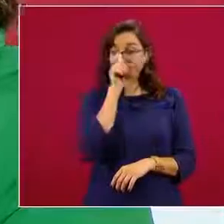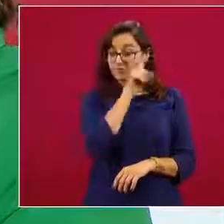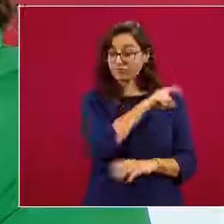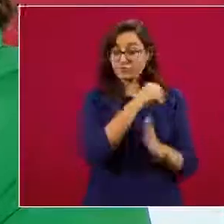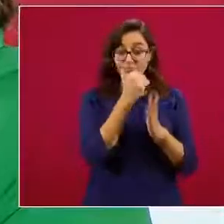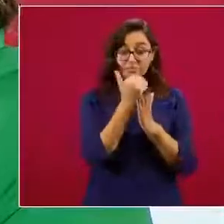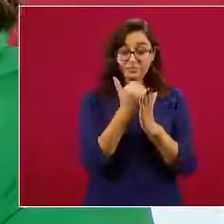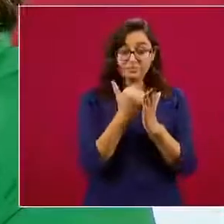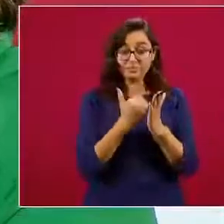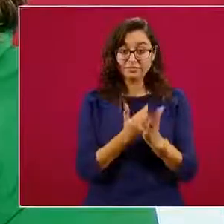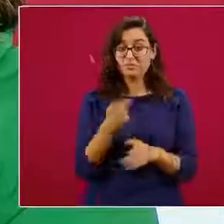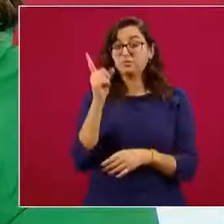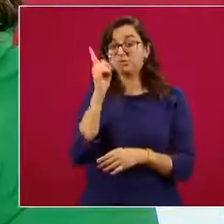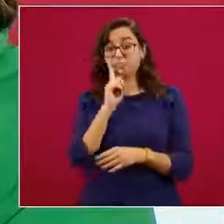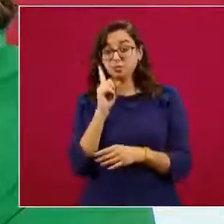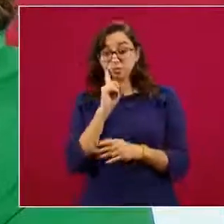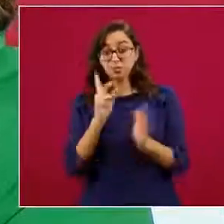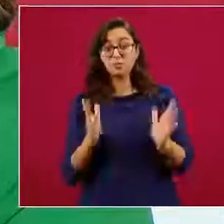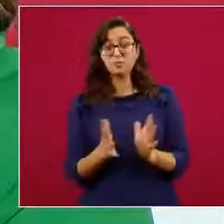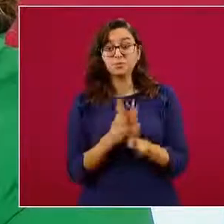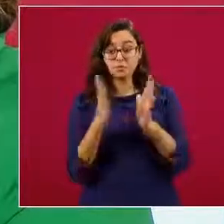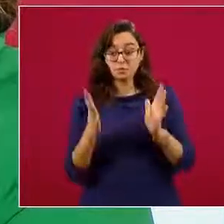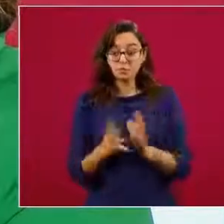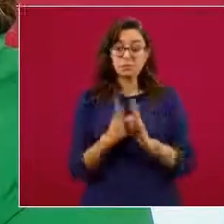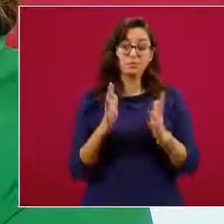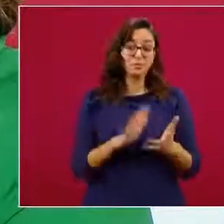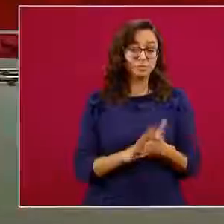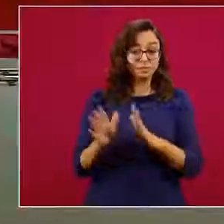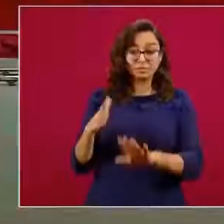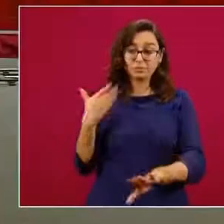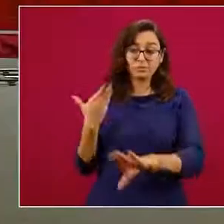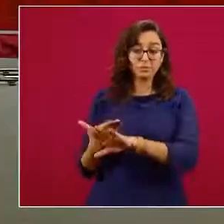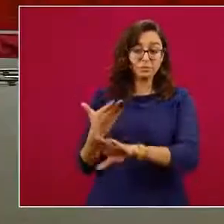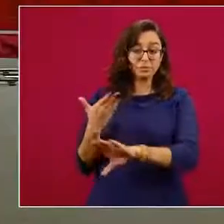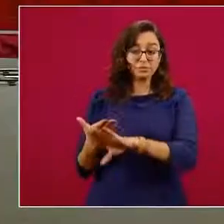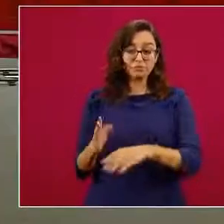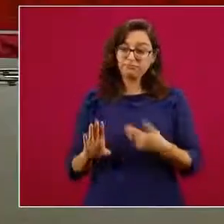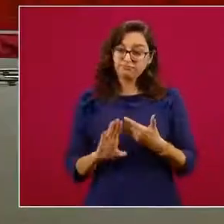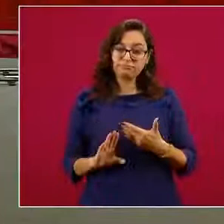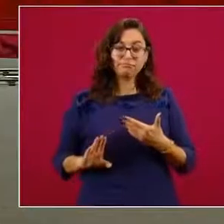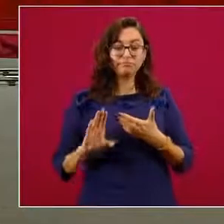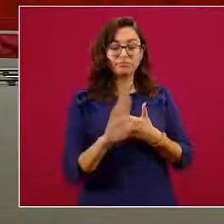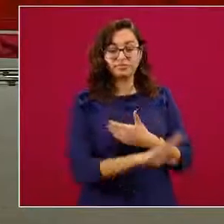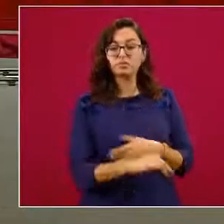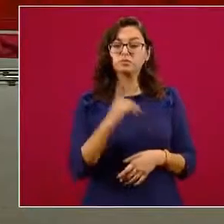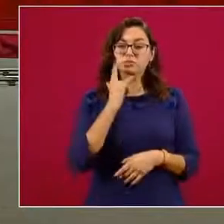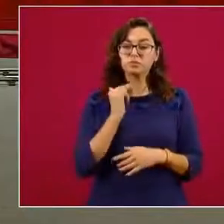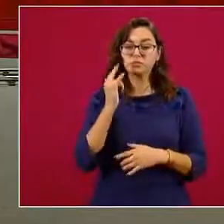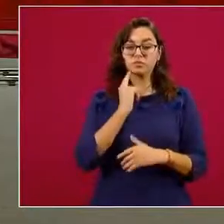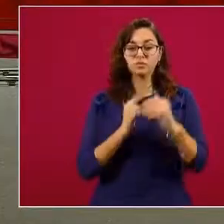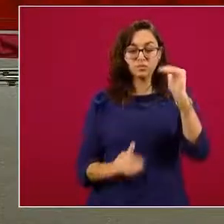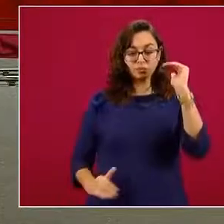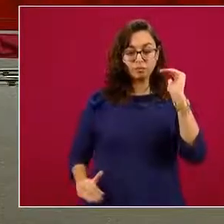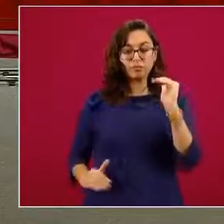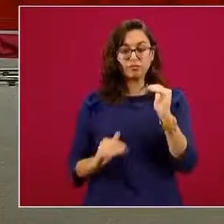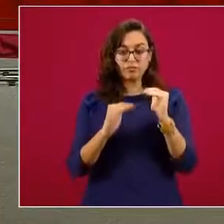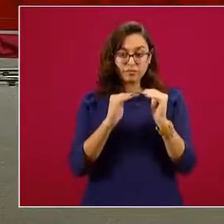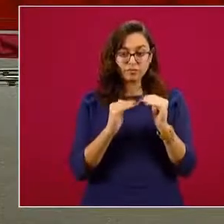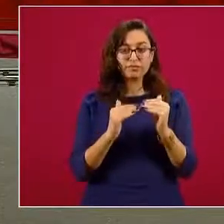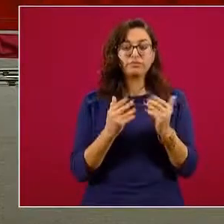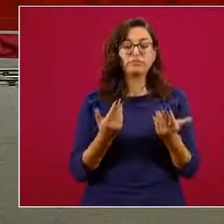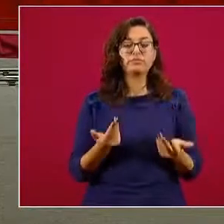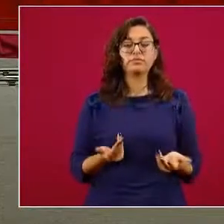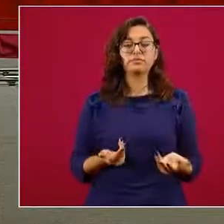con la participación de las mujeres, con el combate a la violencia contra las mujeres, con cerrar las brechas de desigualdad.